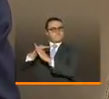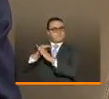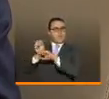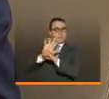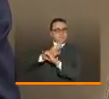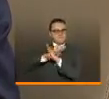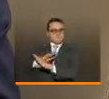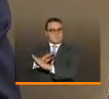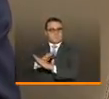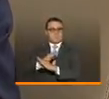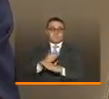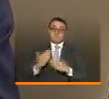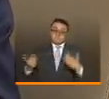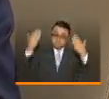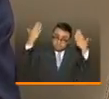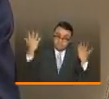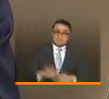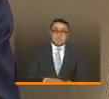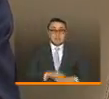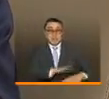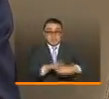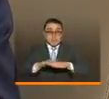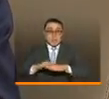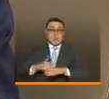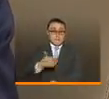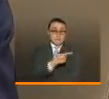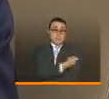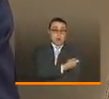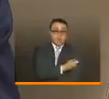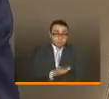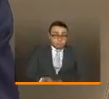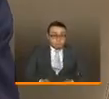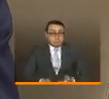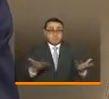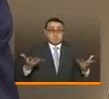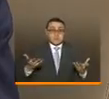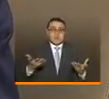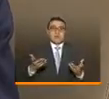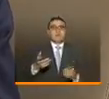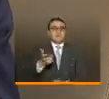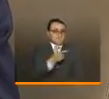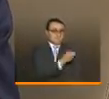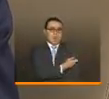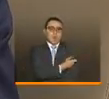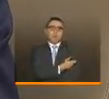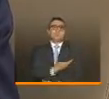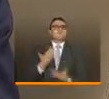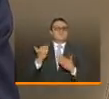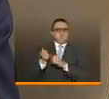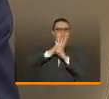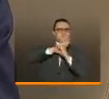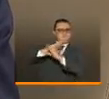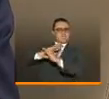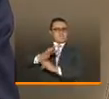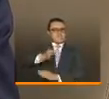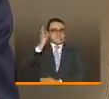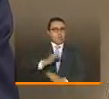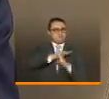necesario que la comunidad sepa que la vacuna que va a ser aplicada es una vacuna segura, es una